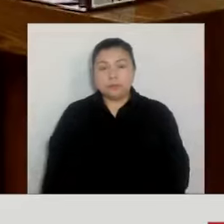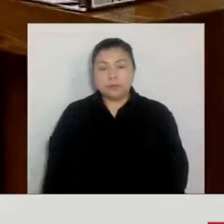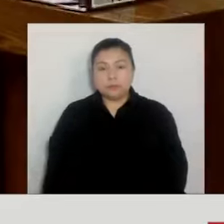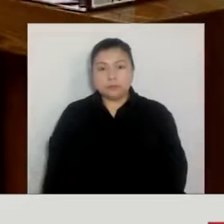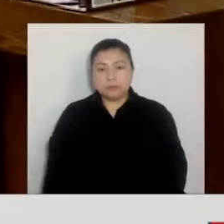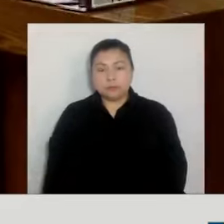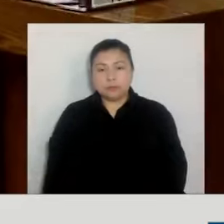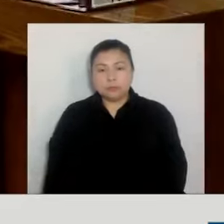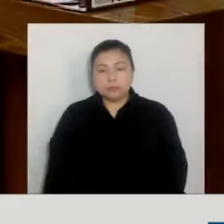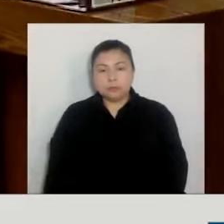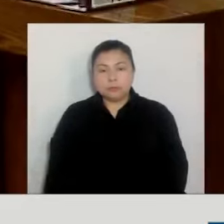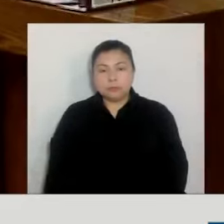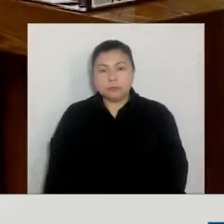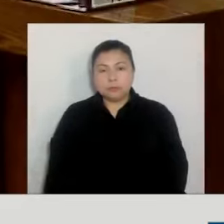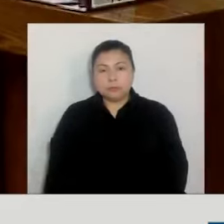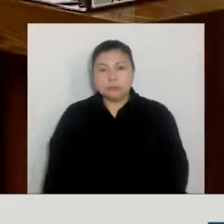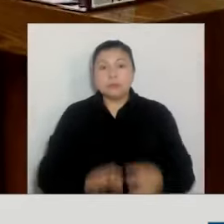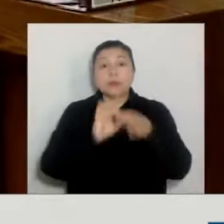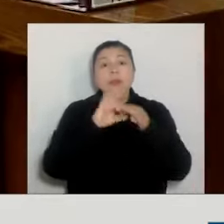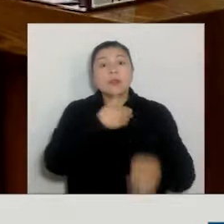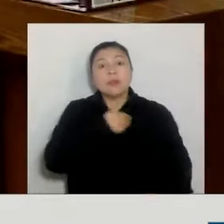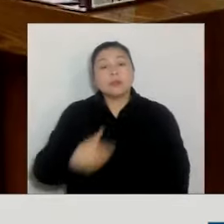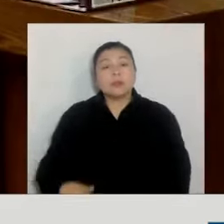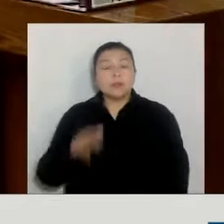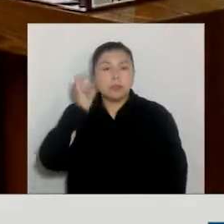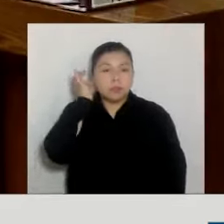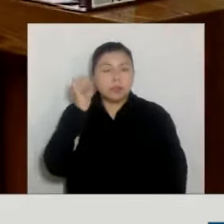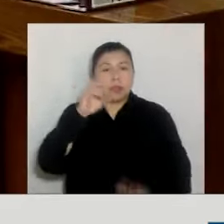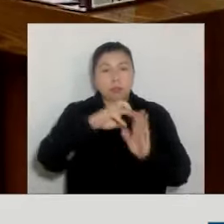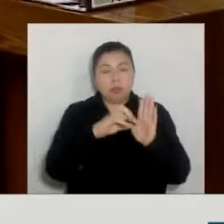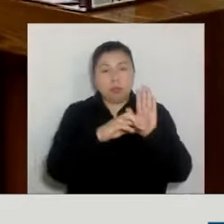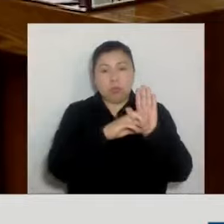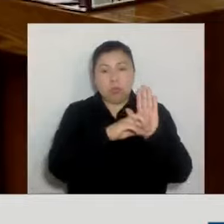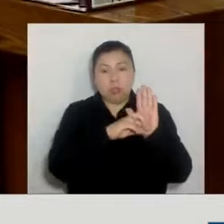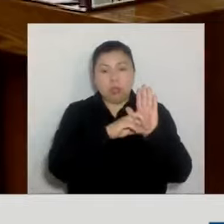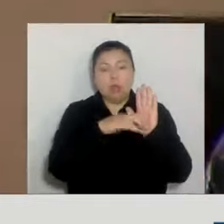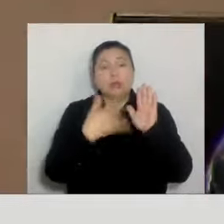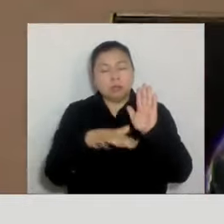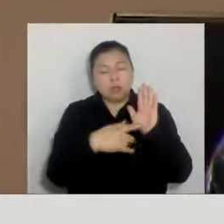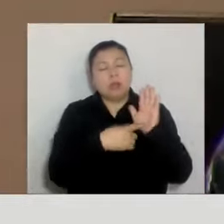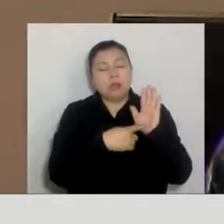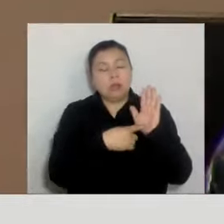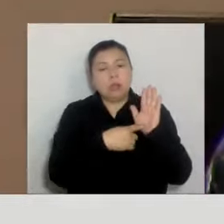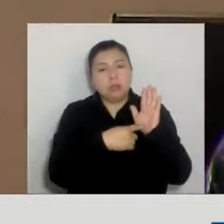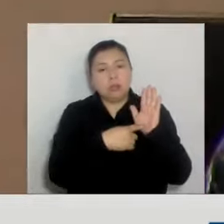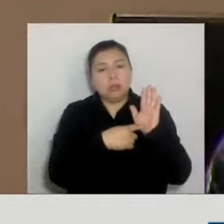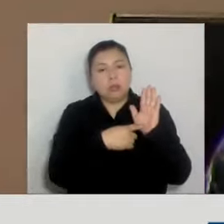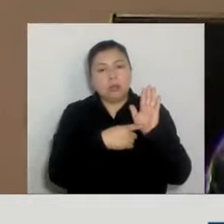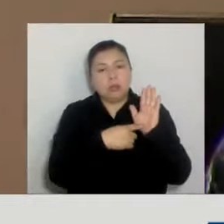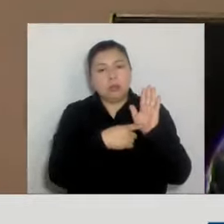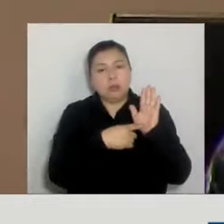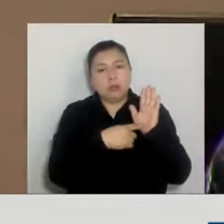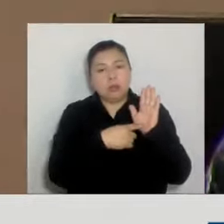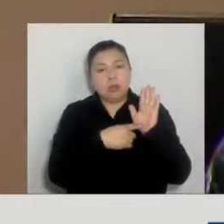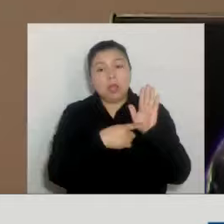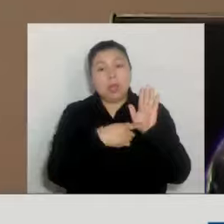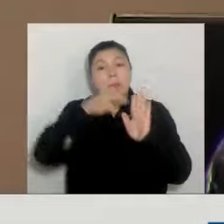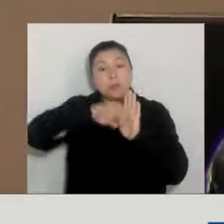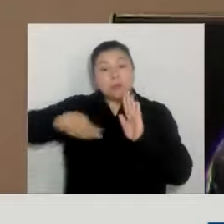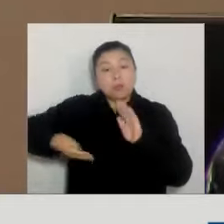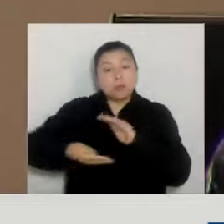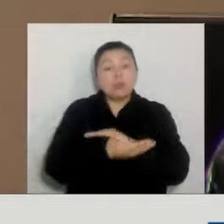pino Gracias presidenta este proyecto viene ya de retorno del senado con algunas